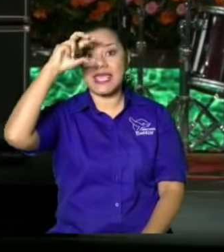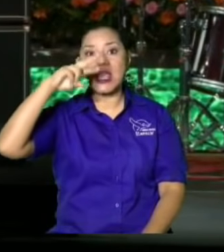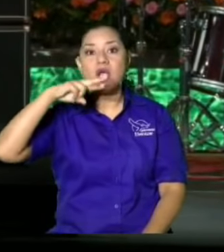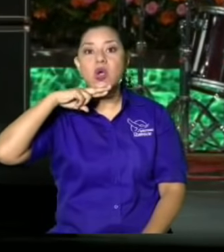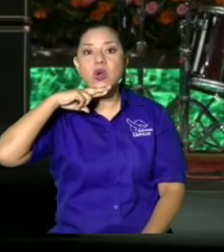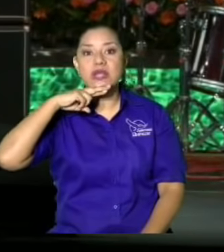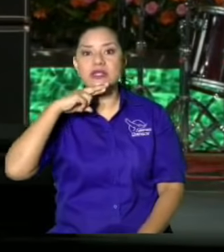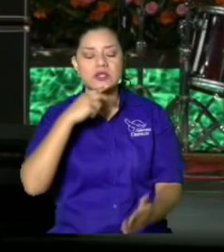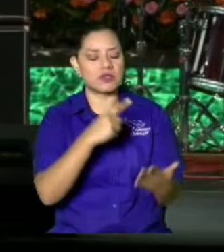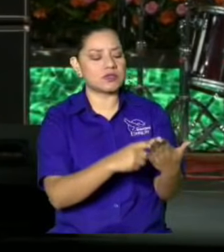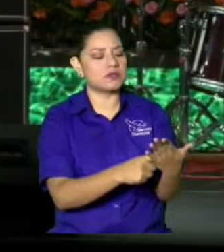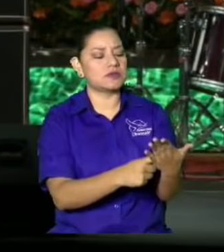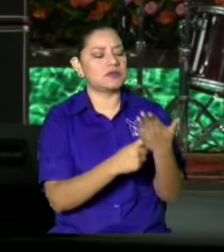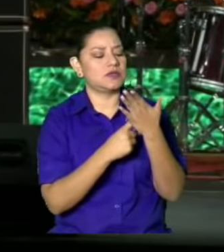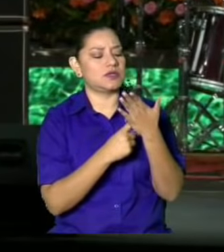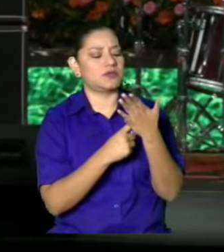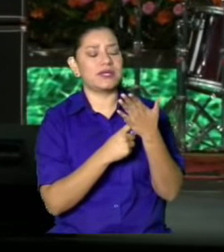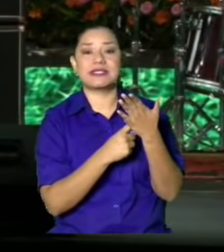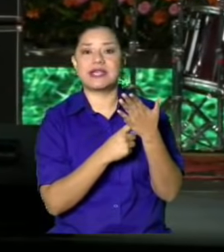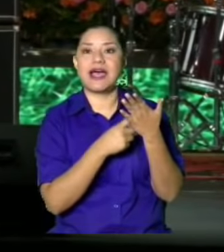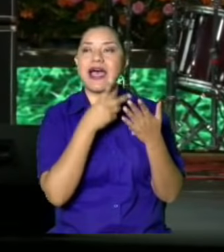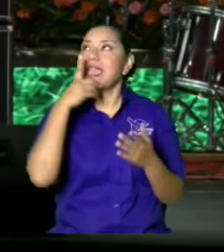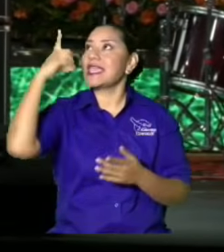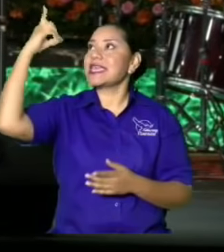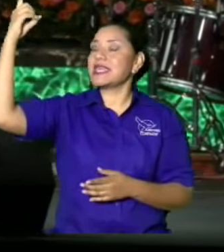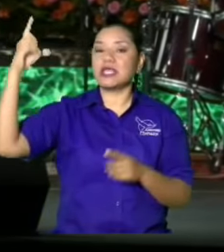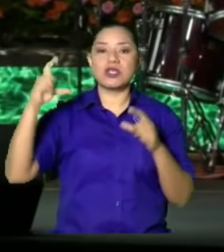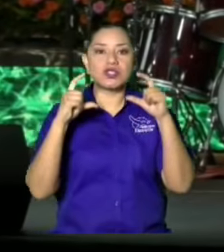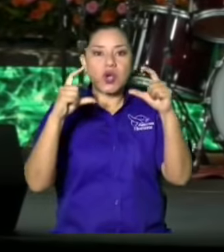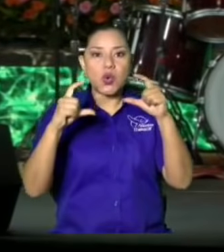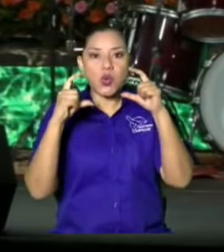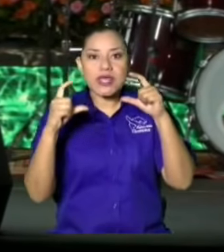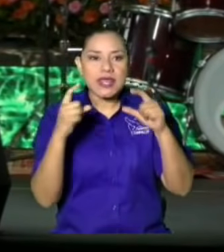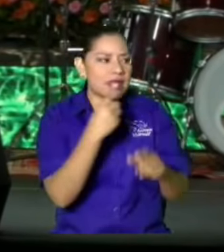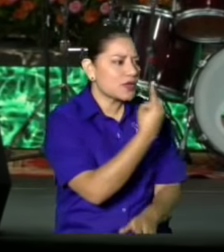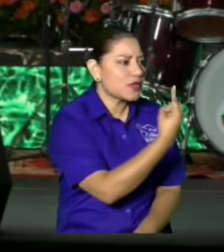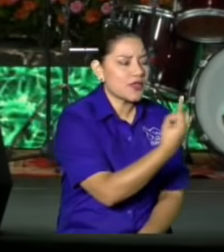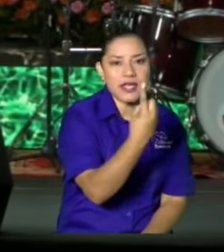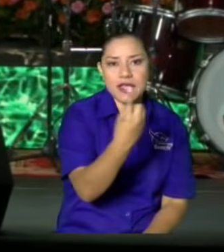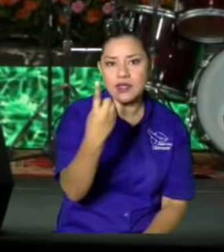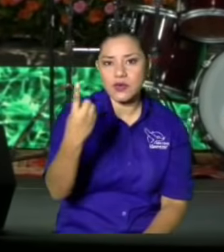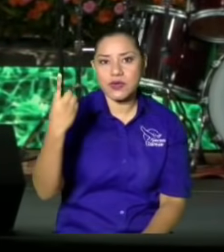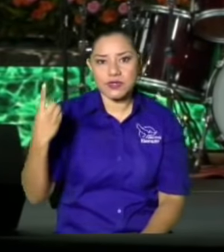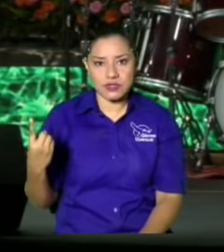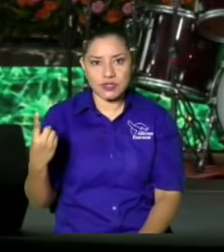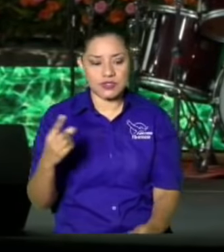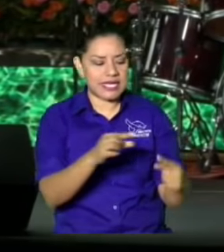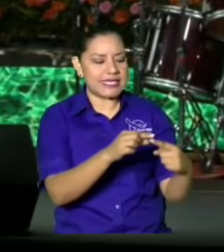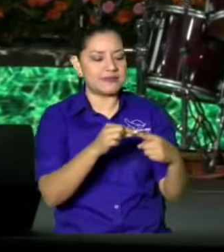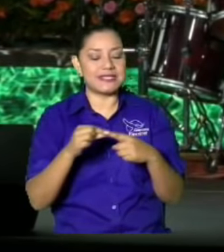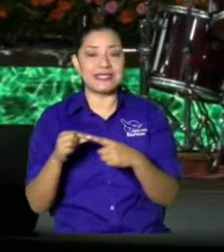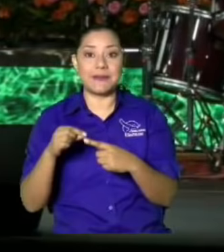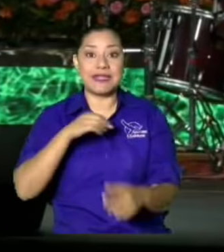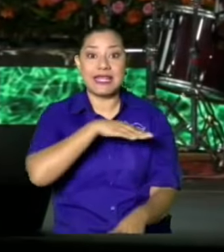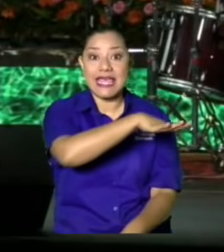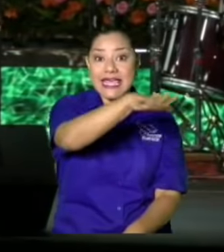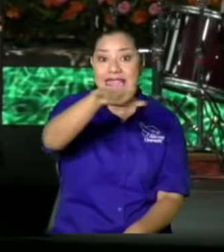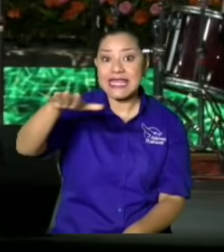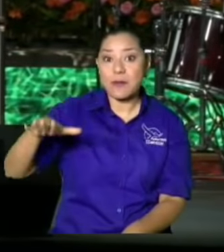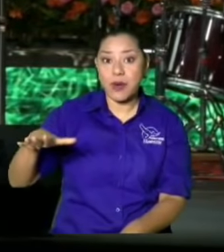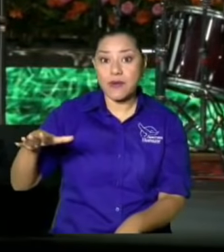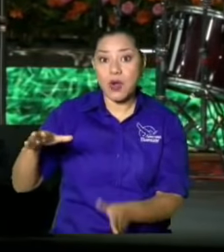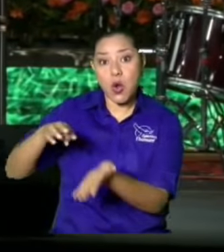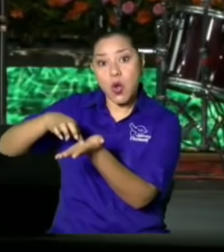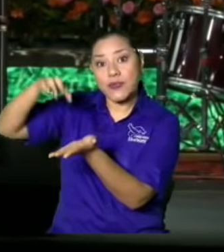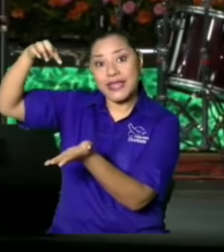muestra verdaderamente cómo Dios tiene cuidado, hermano amado, de nosotros y especialmente de su pueblo Israel, cómo tuvo